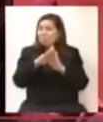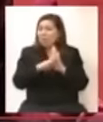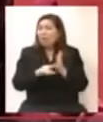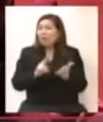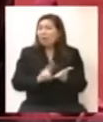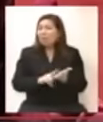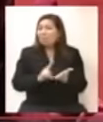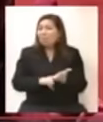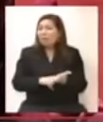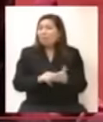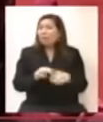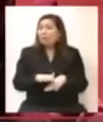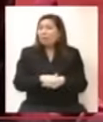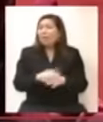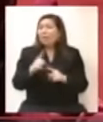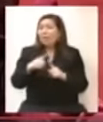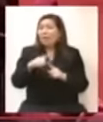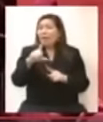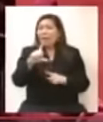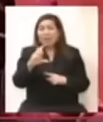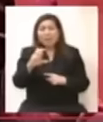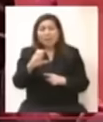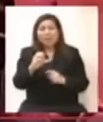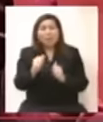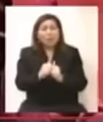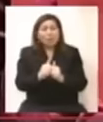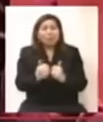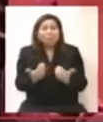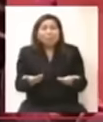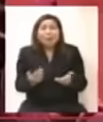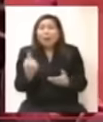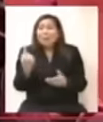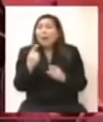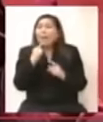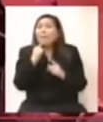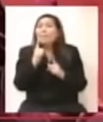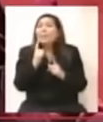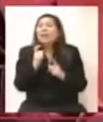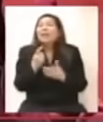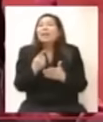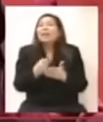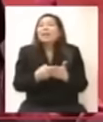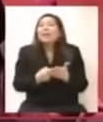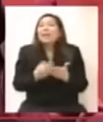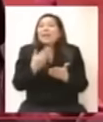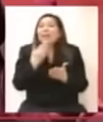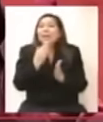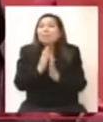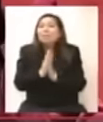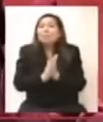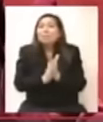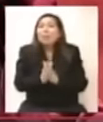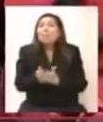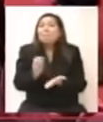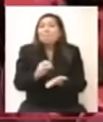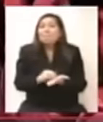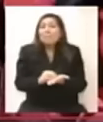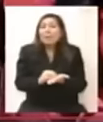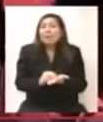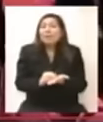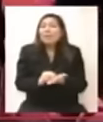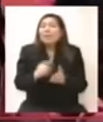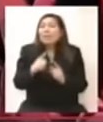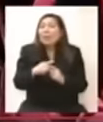aranceles en varios tratados de libre comercio suscrito por el Perú la primera pregunta sería qué Qué ventajas más nos da este